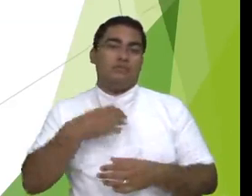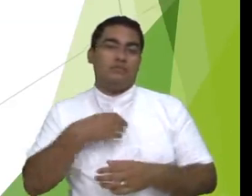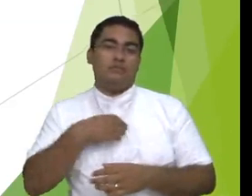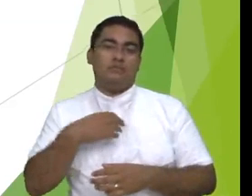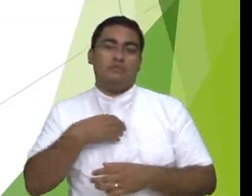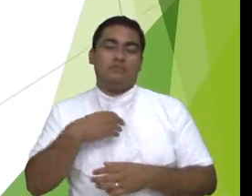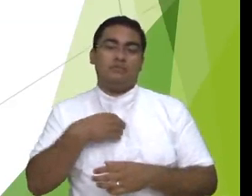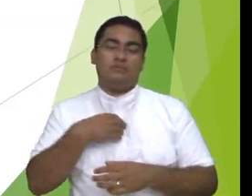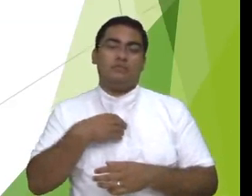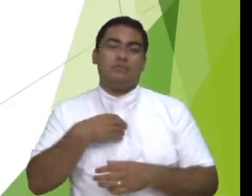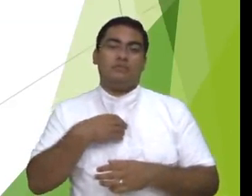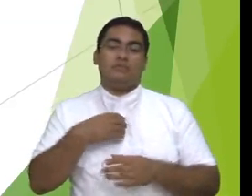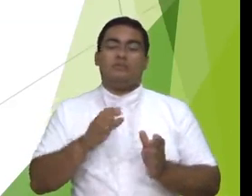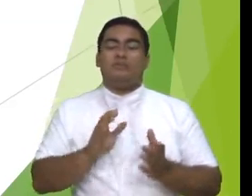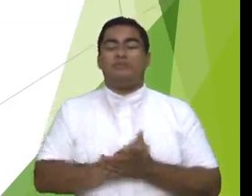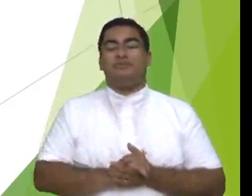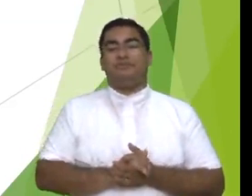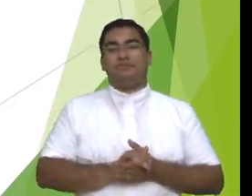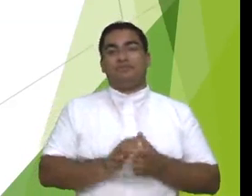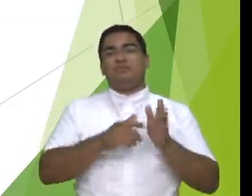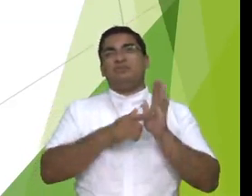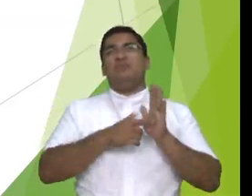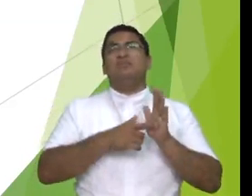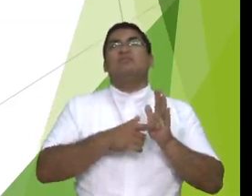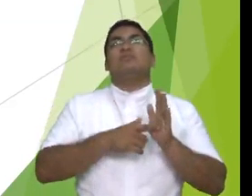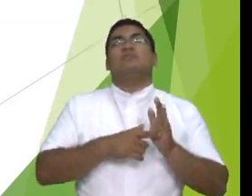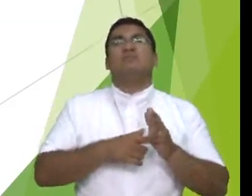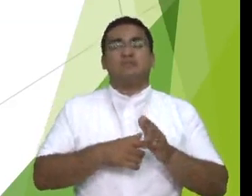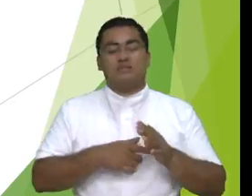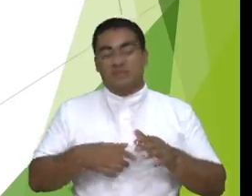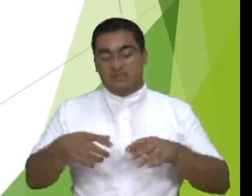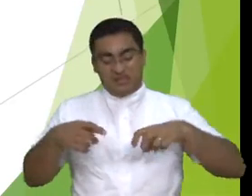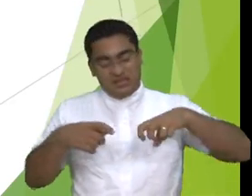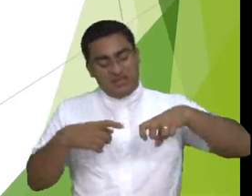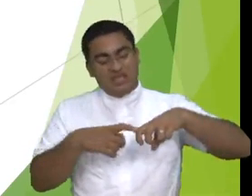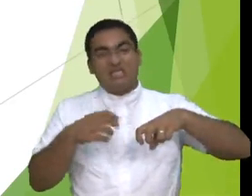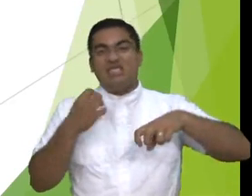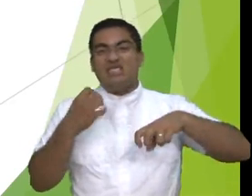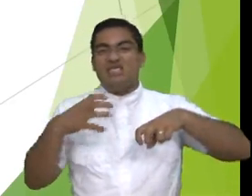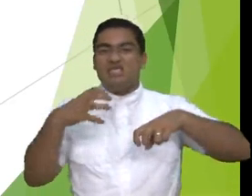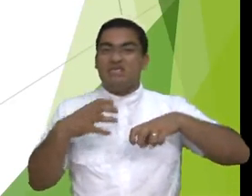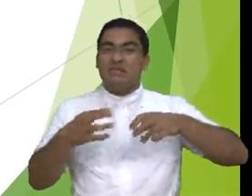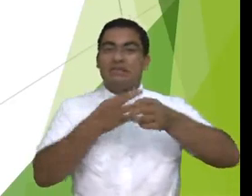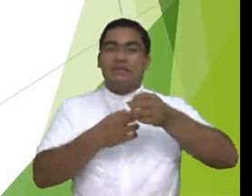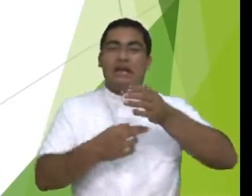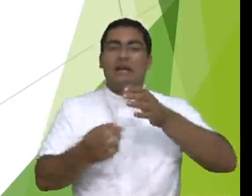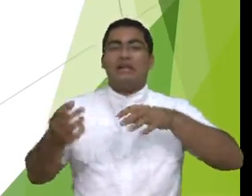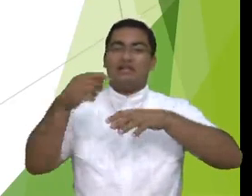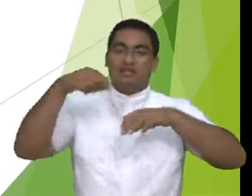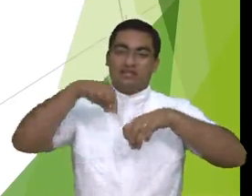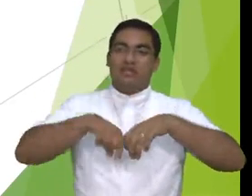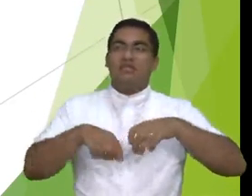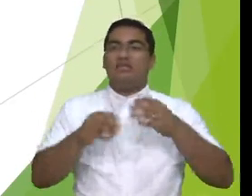de la cápsula articular, ¿verdad? Entonces, ese es un ejemplo, una rodilla típica hemofílica, ¿verdad? Producto de los sangrados frecuentes que tienen en esa